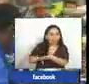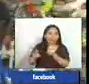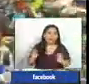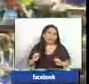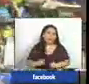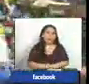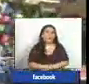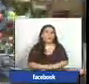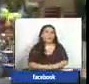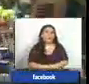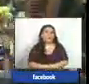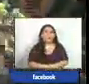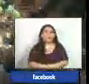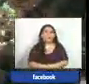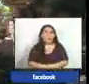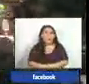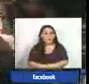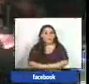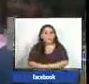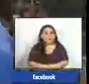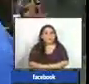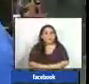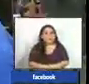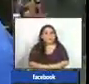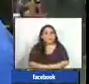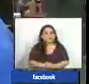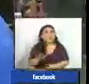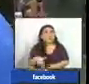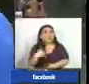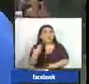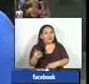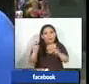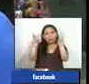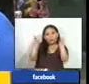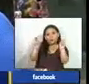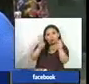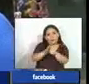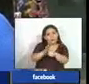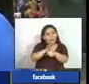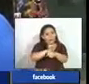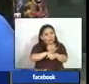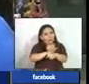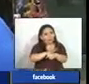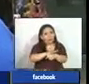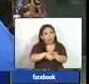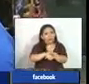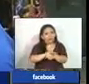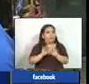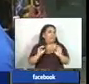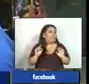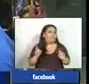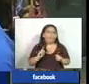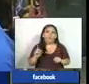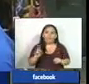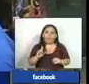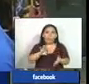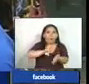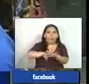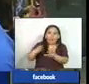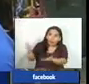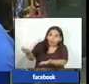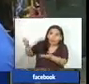proveedores. Si fíjese que a raíz de lo de la pandemia pues se ha evitado hacer